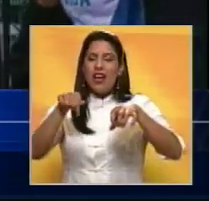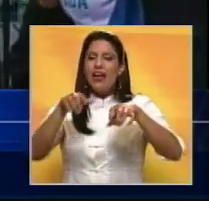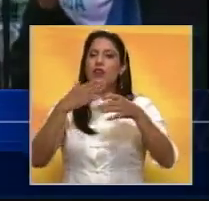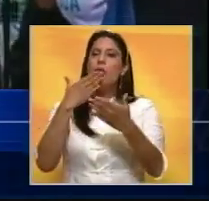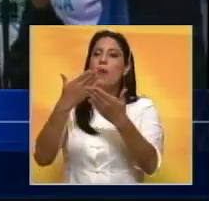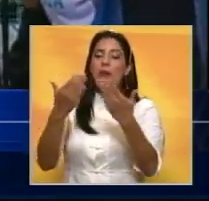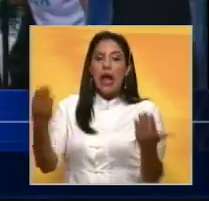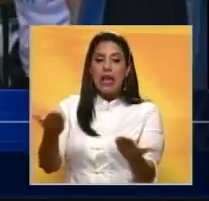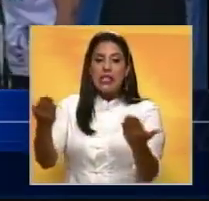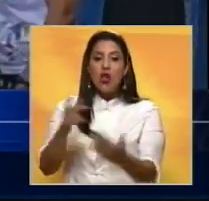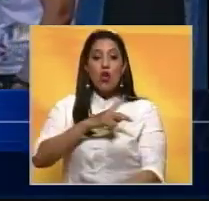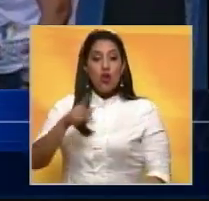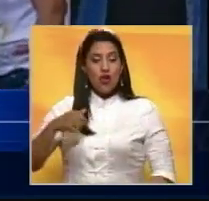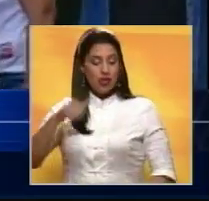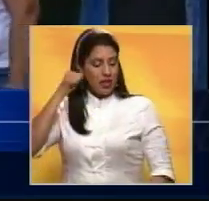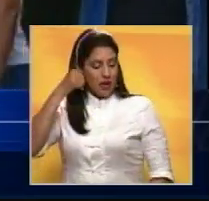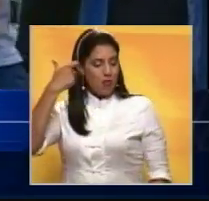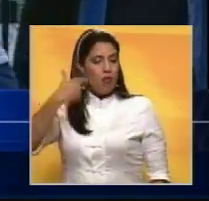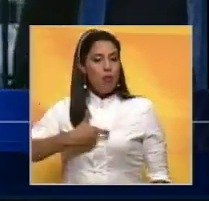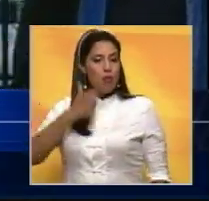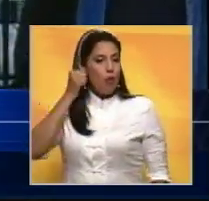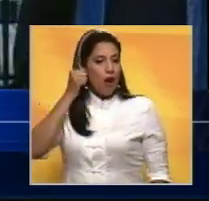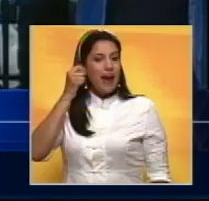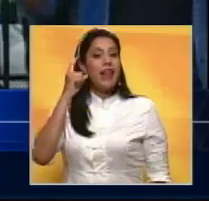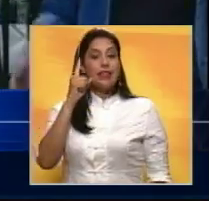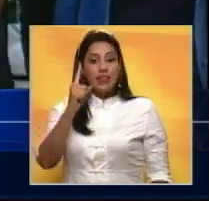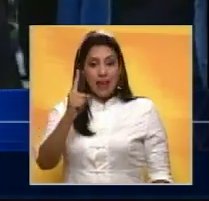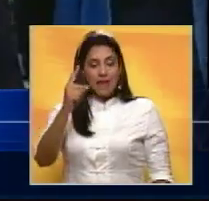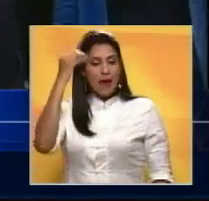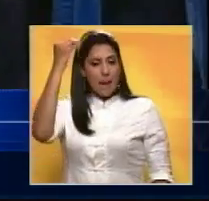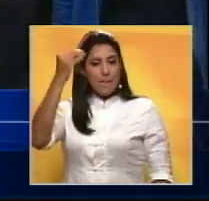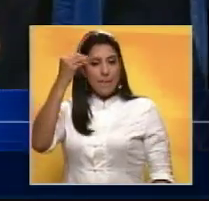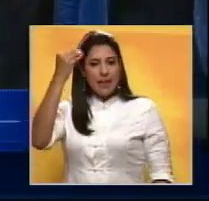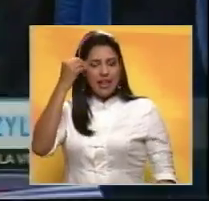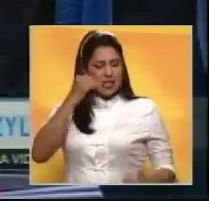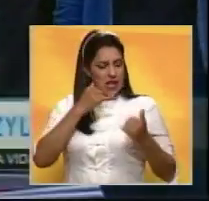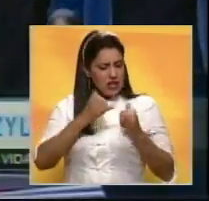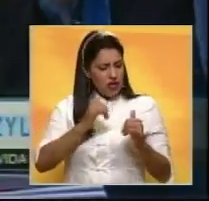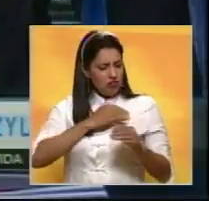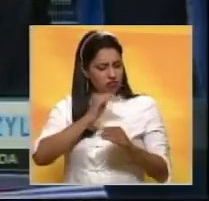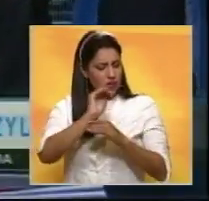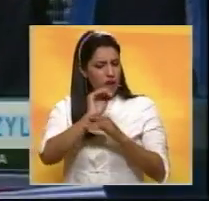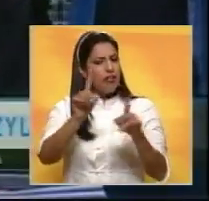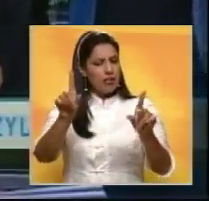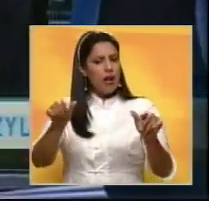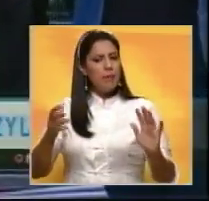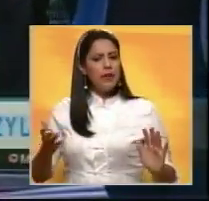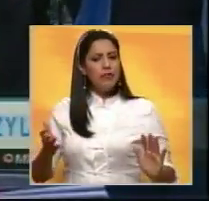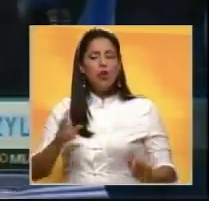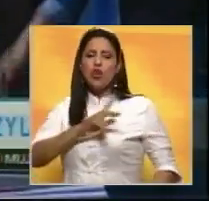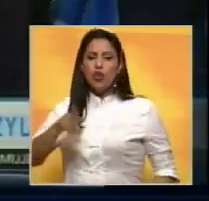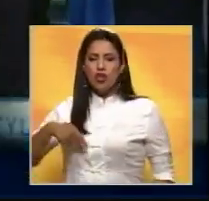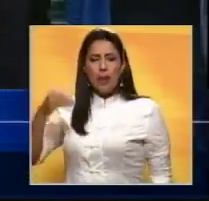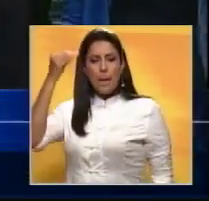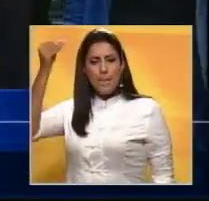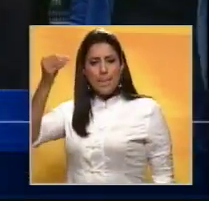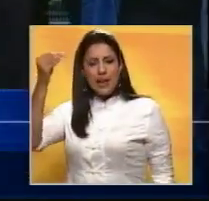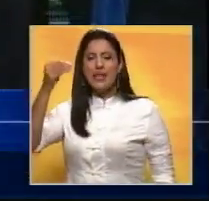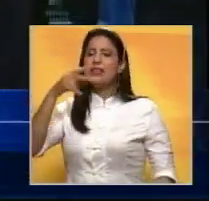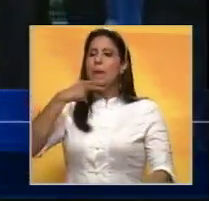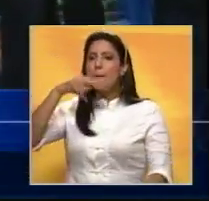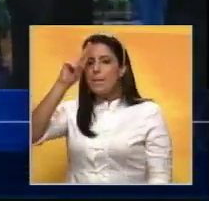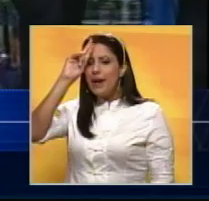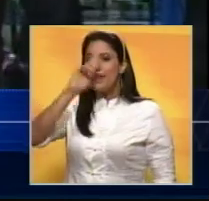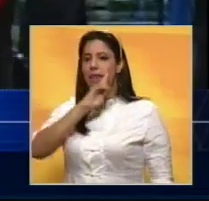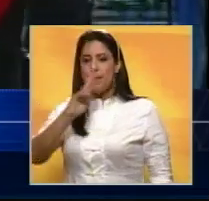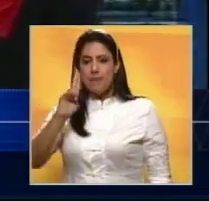están propiciando y nosotras como mujeres tenemos que pensar en sus hijos también. Tenemos que pensar en sus